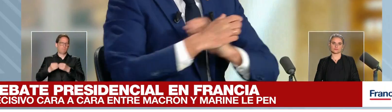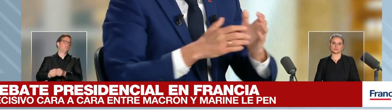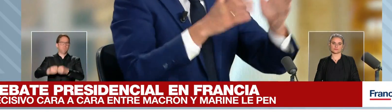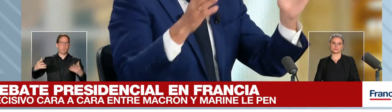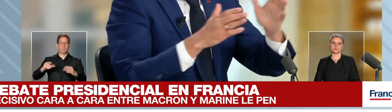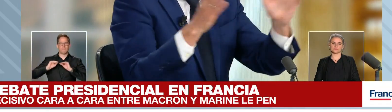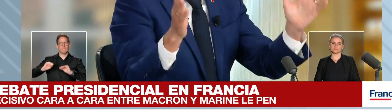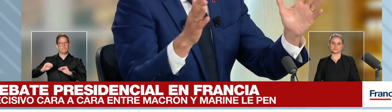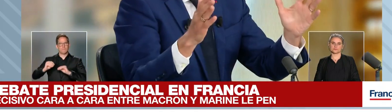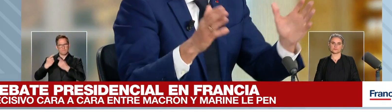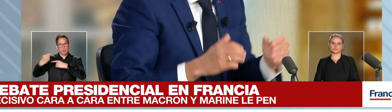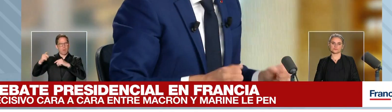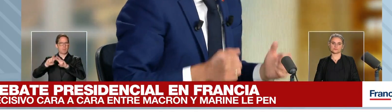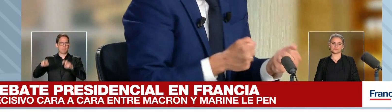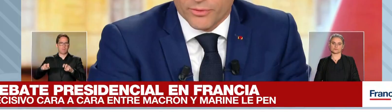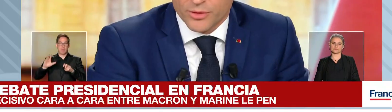la falta de médicos y